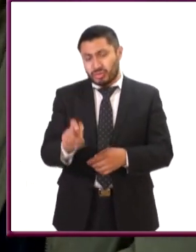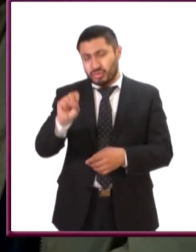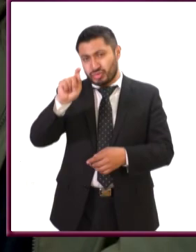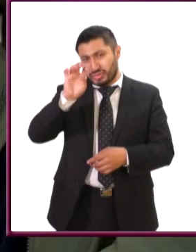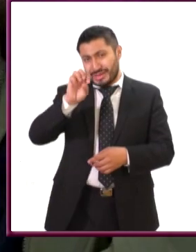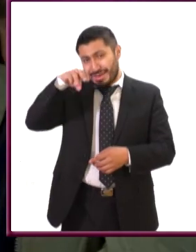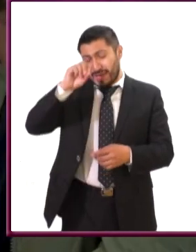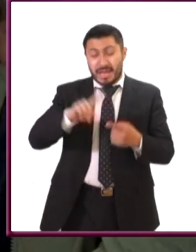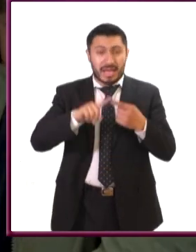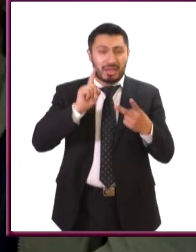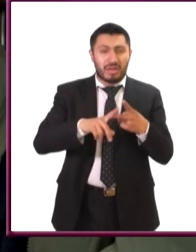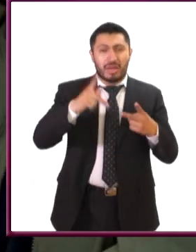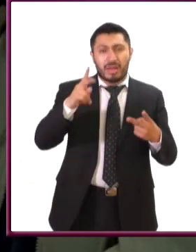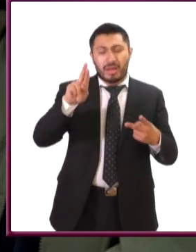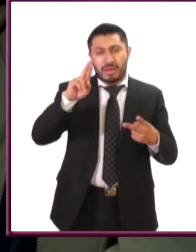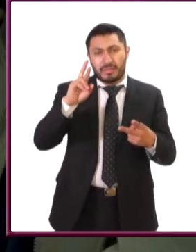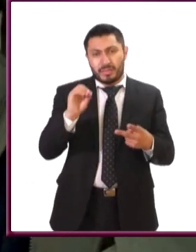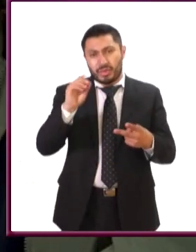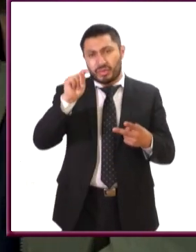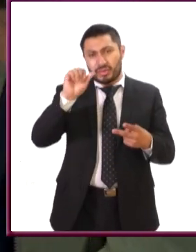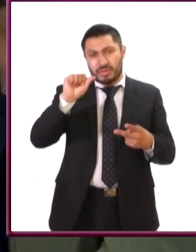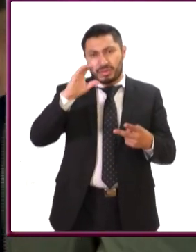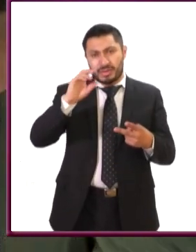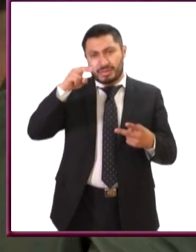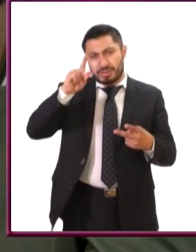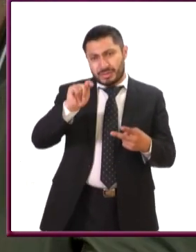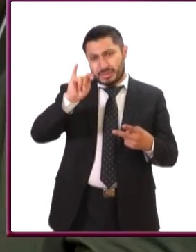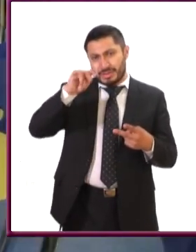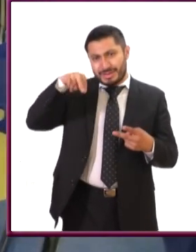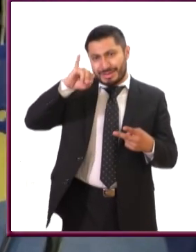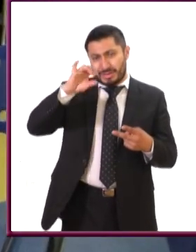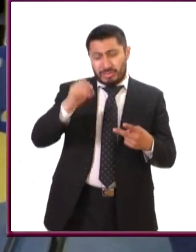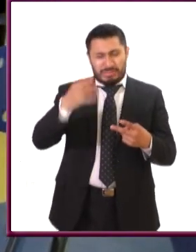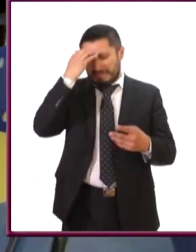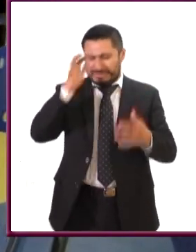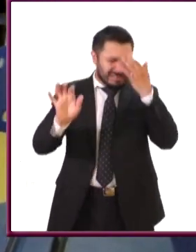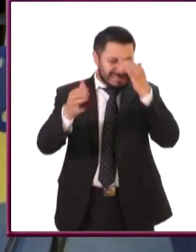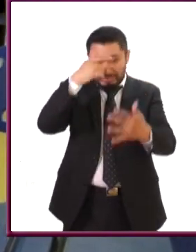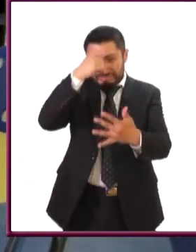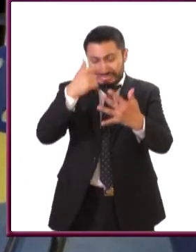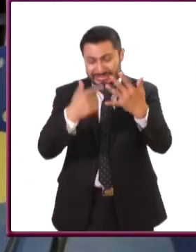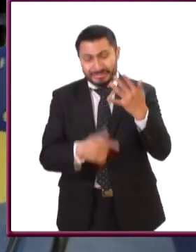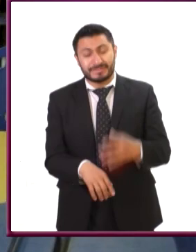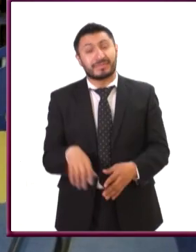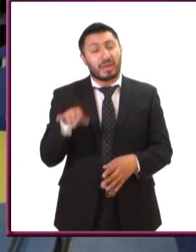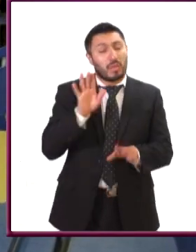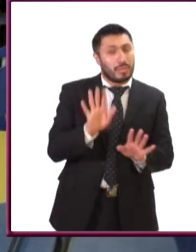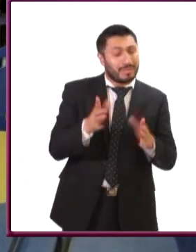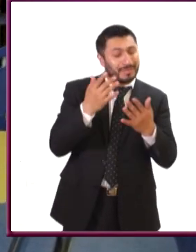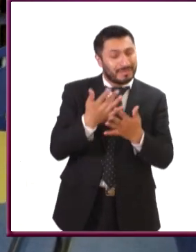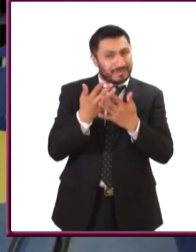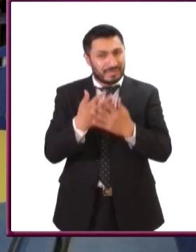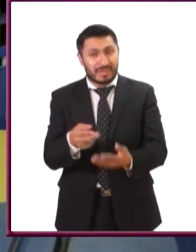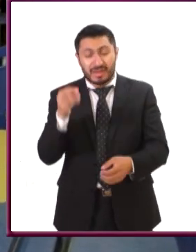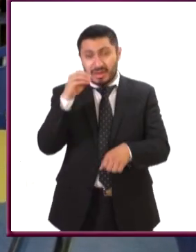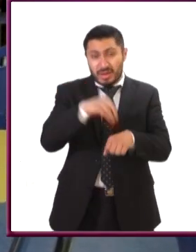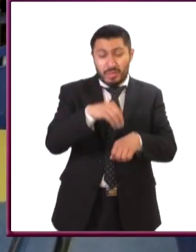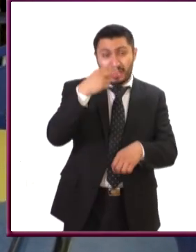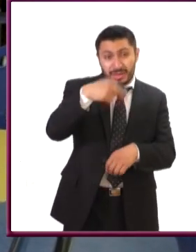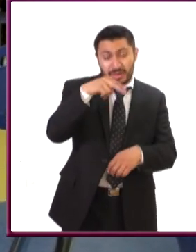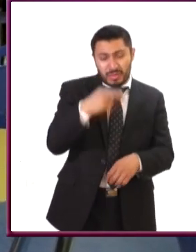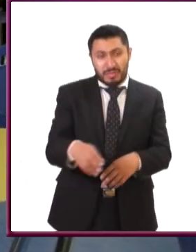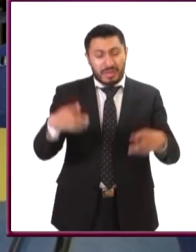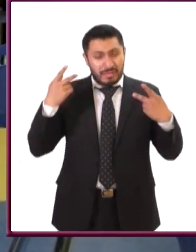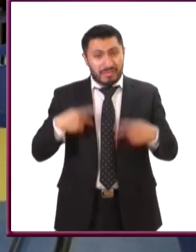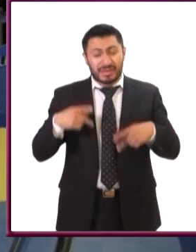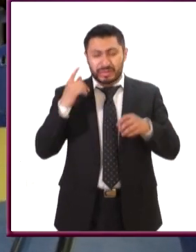tungsteno o protactinio. ¿Cómo por qué? ¿Qué clase de nombres son esos? Bueno, no seas tan dura con la crítica. Estos nombres se